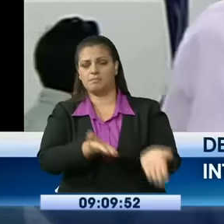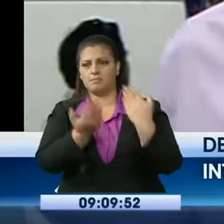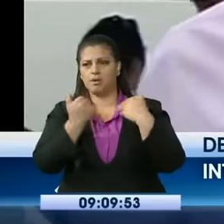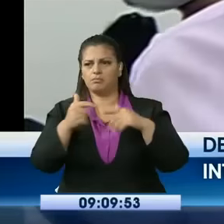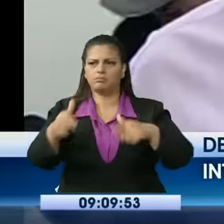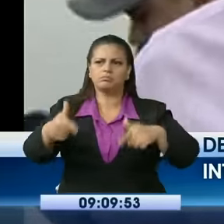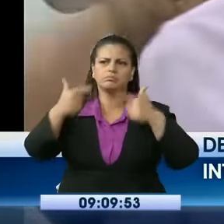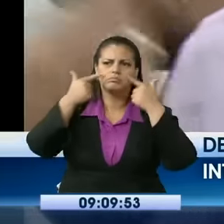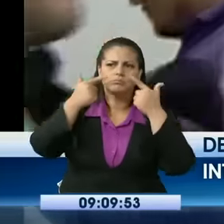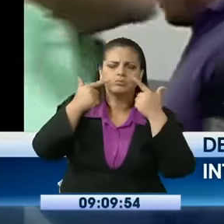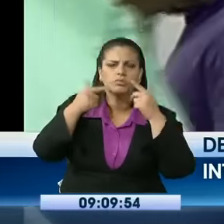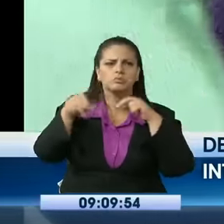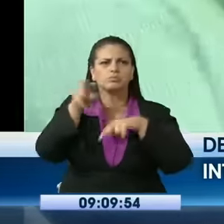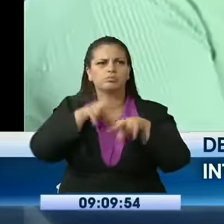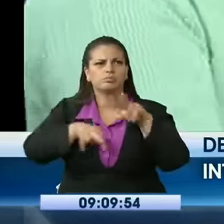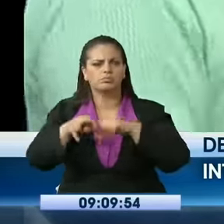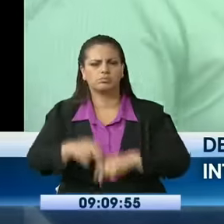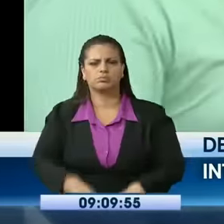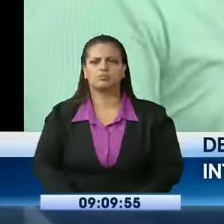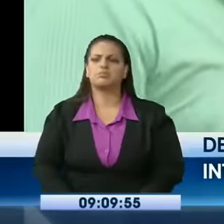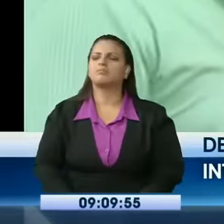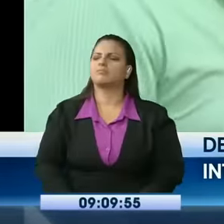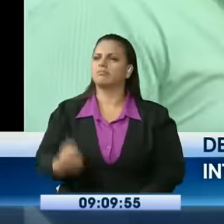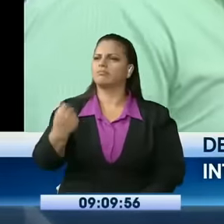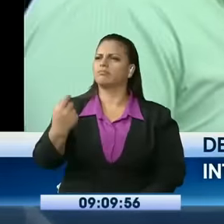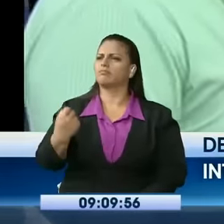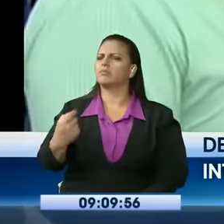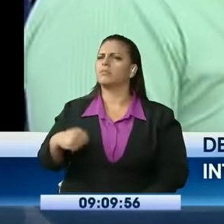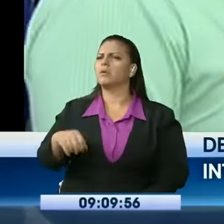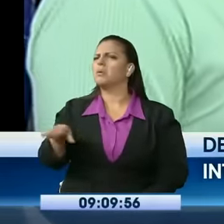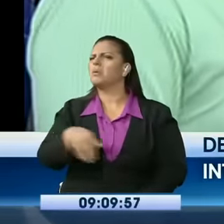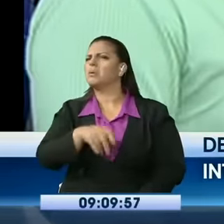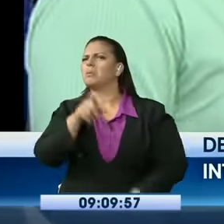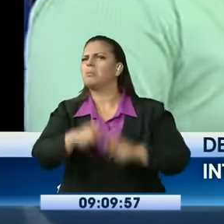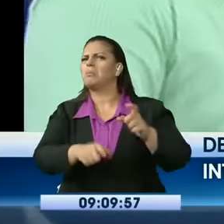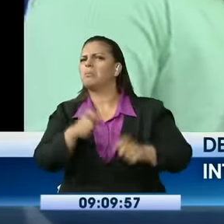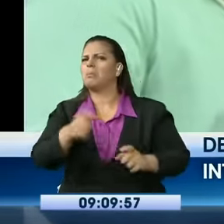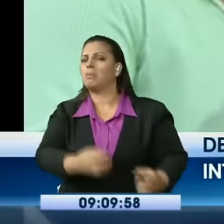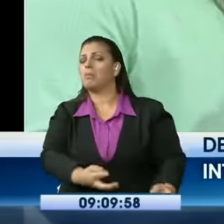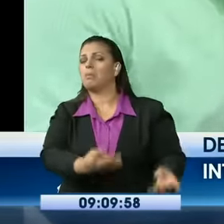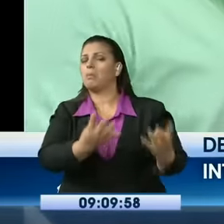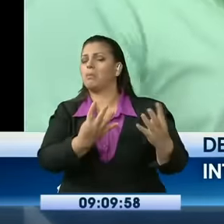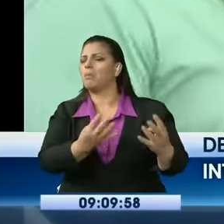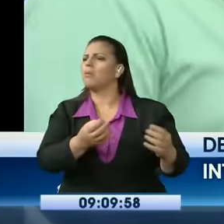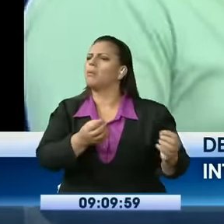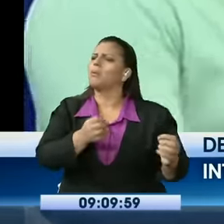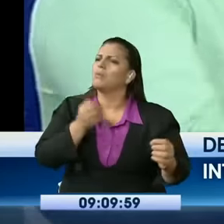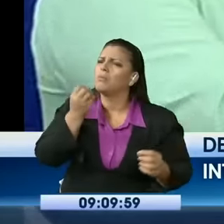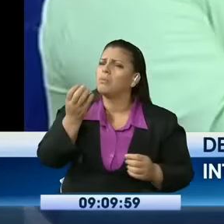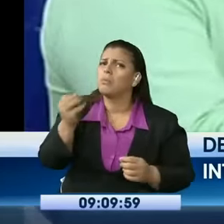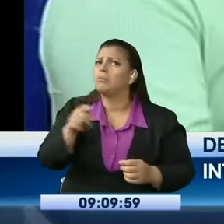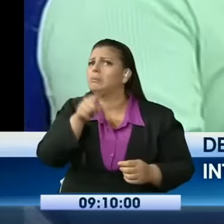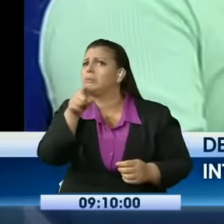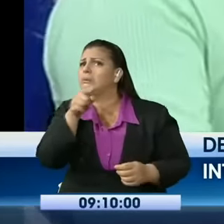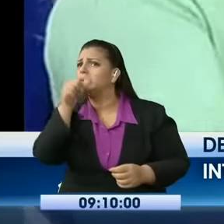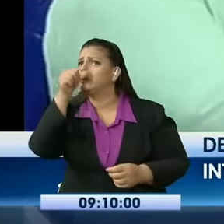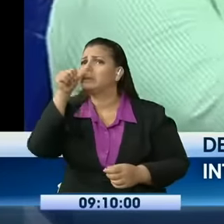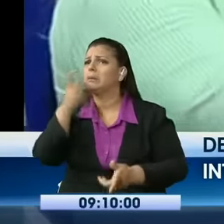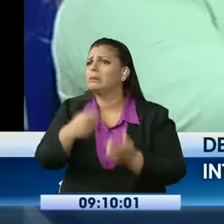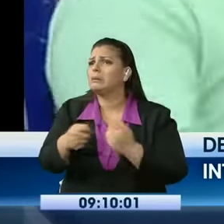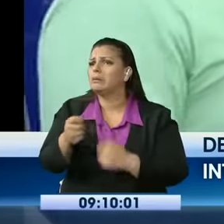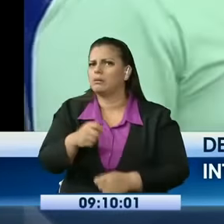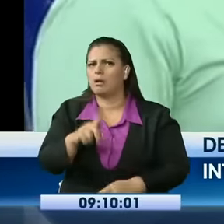gobernador, la gente, las familias, ¿sí están colaborando con información necesaria para la policía? Porque aquí mucho silencio se ha guardado y la gente por temor